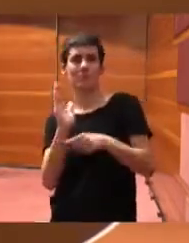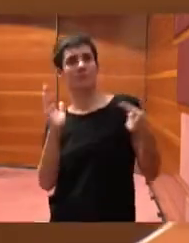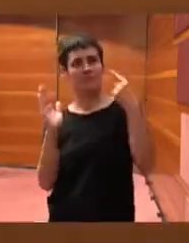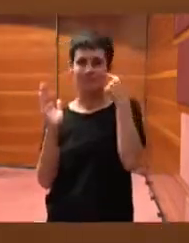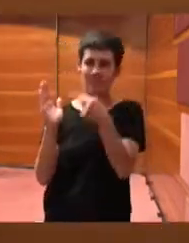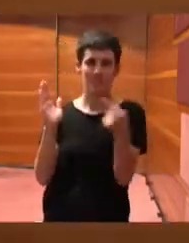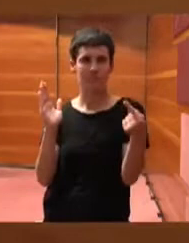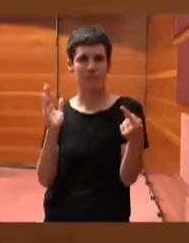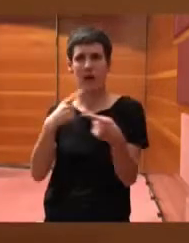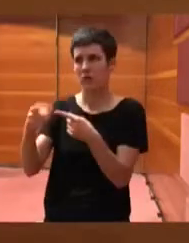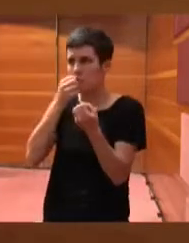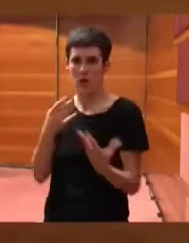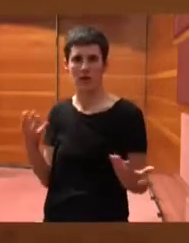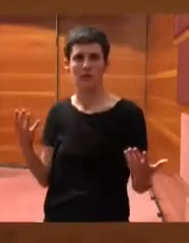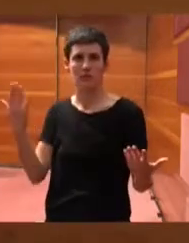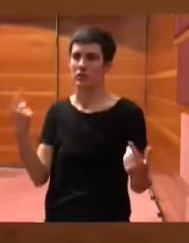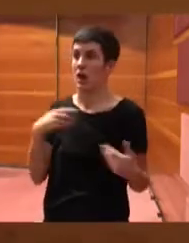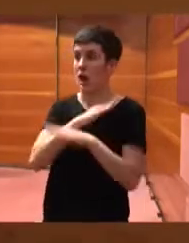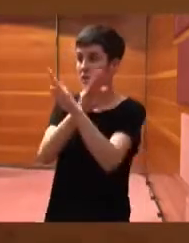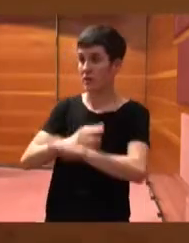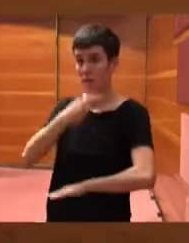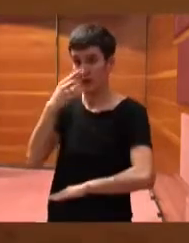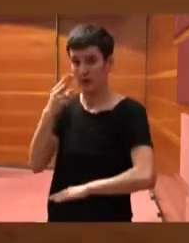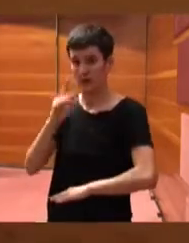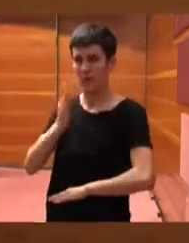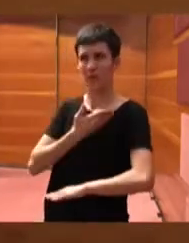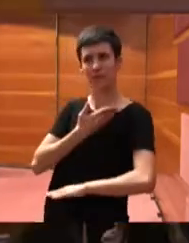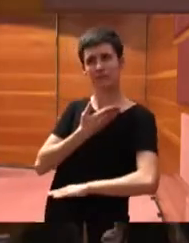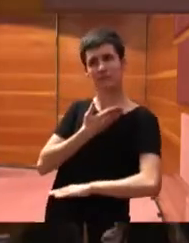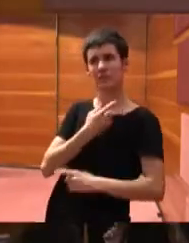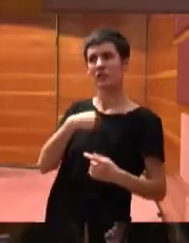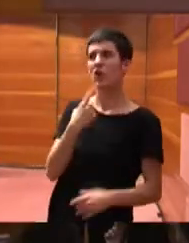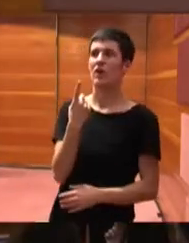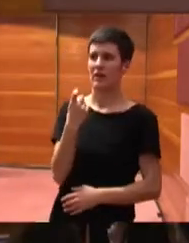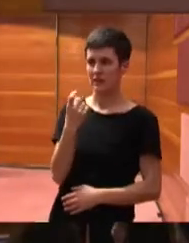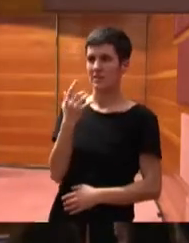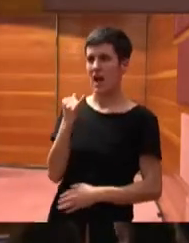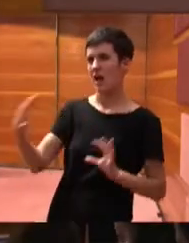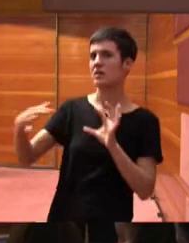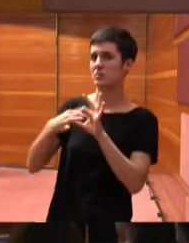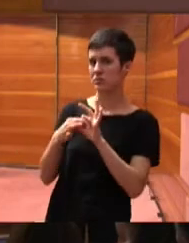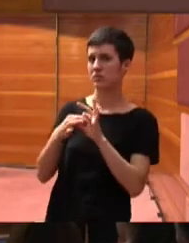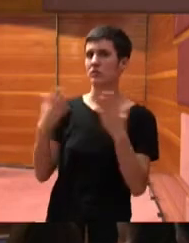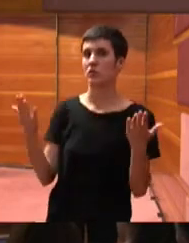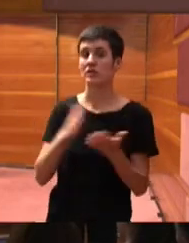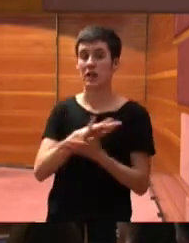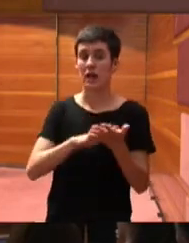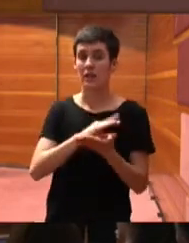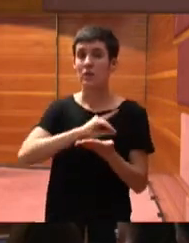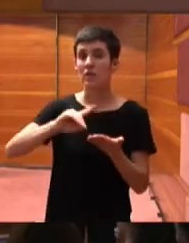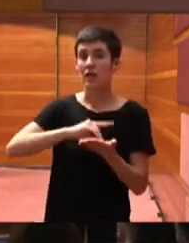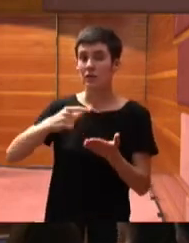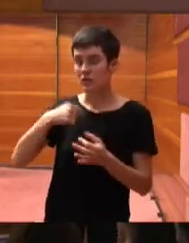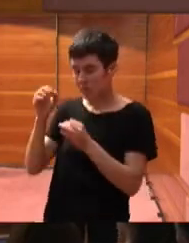buenas cosas. Entonces, bueno, pues me ha interesado eso. Me está tocando la fibra, tengo una necesidad. Por lo tanto, cuando hablamos de datos, hago